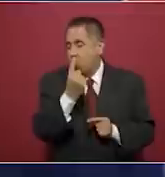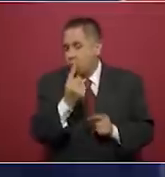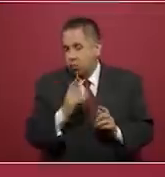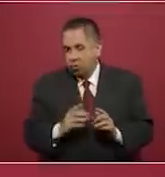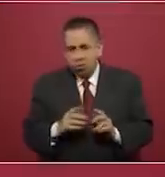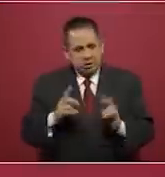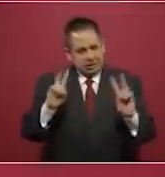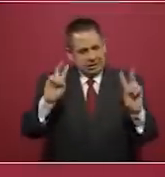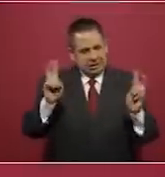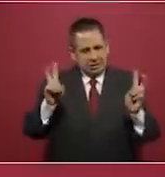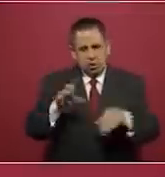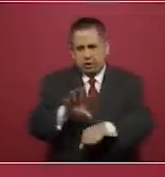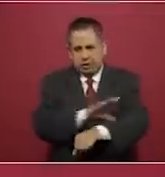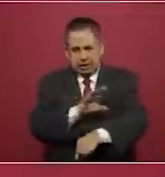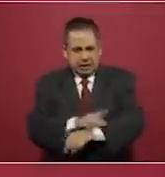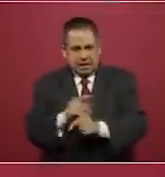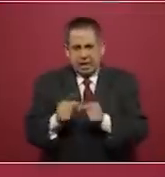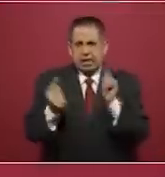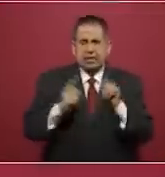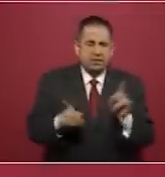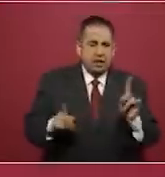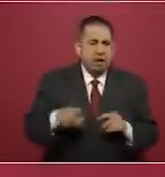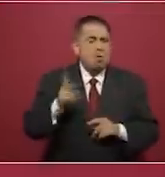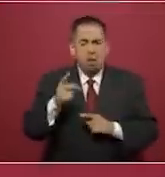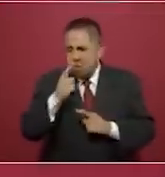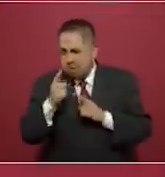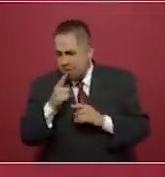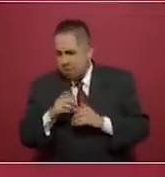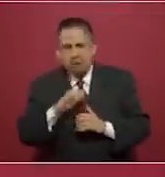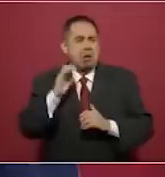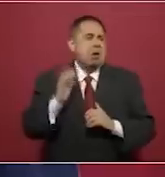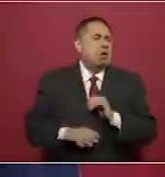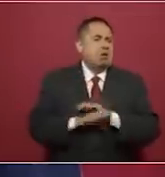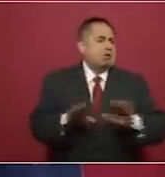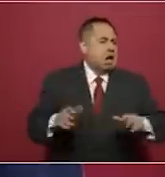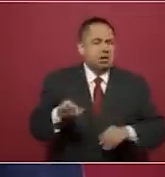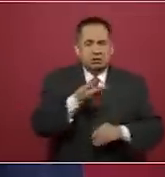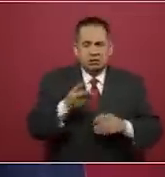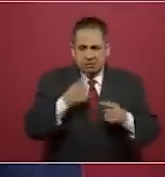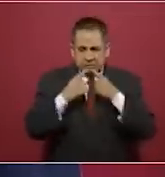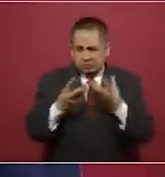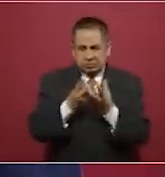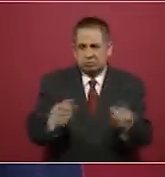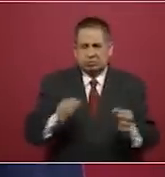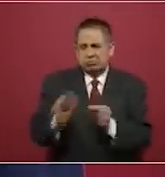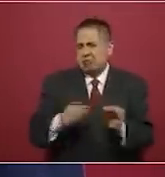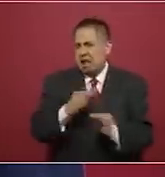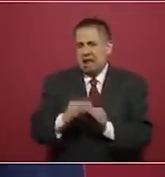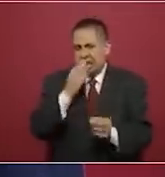el tema energético que afortunadamente se resolvió